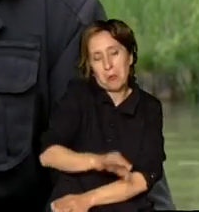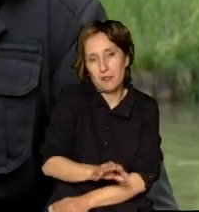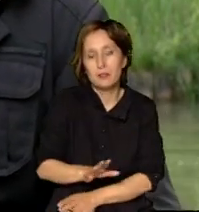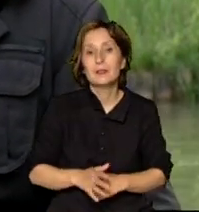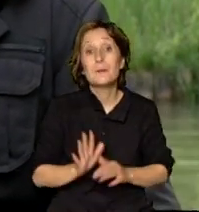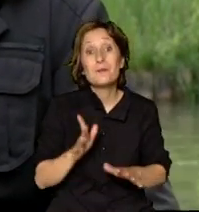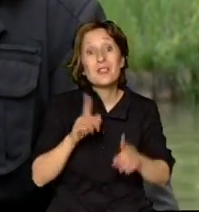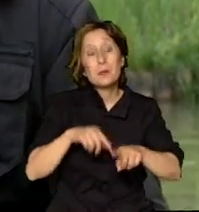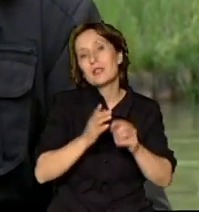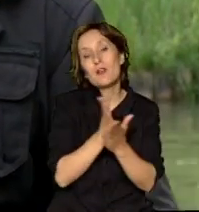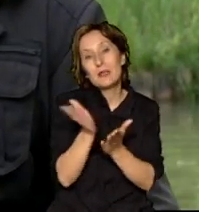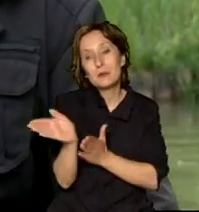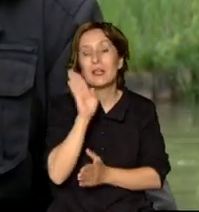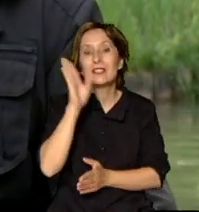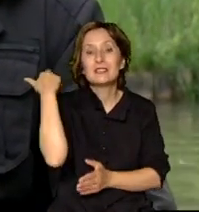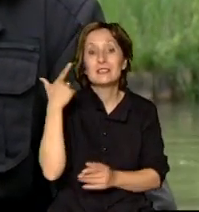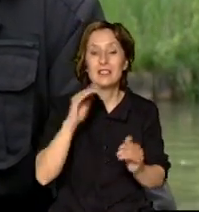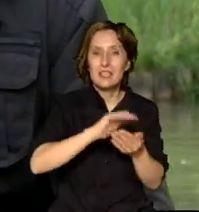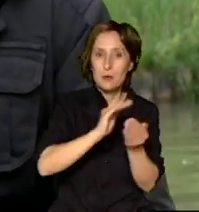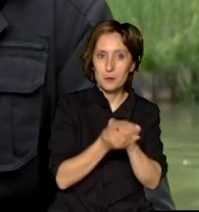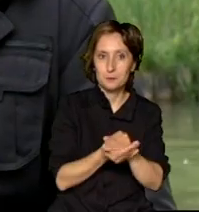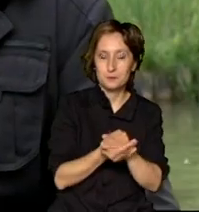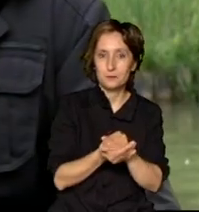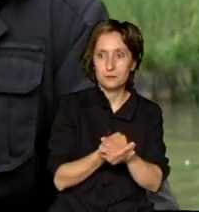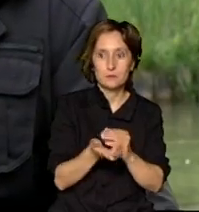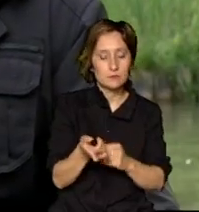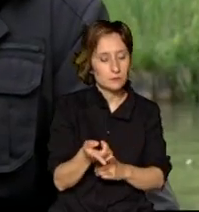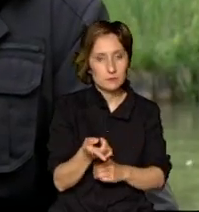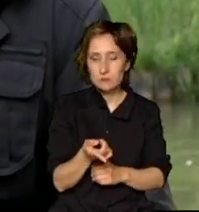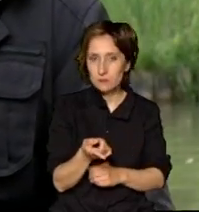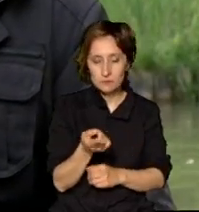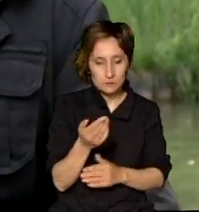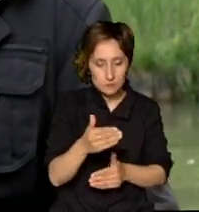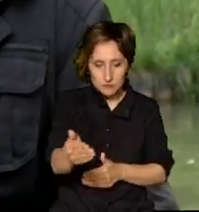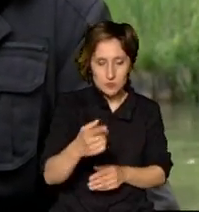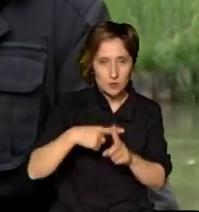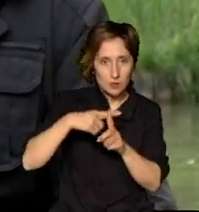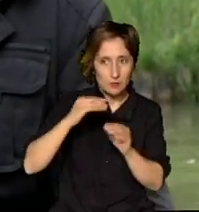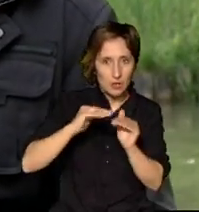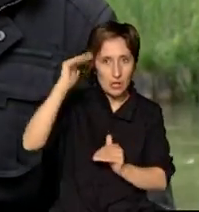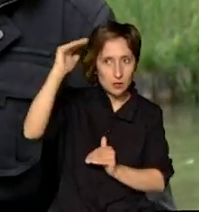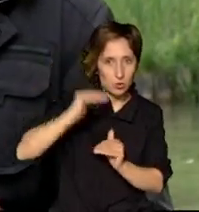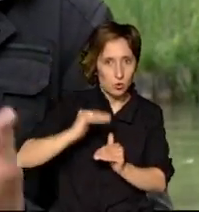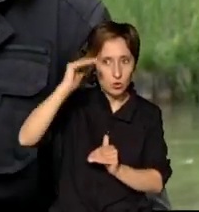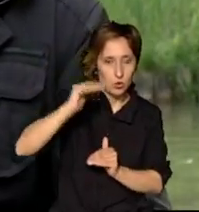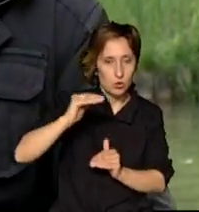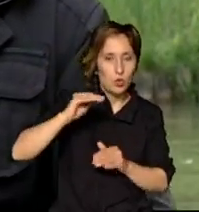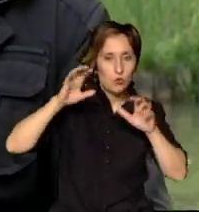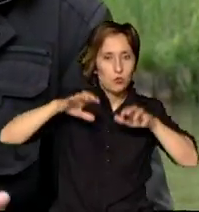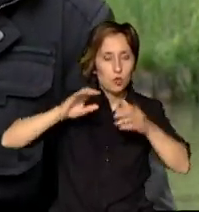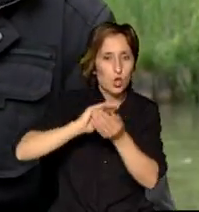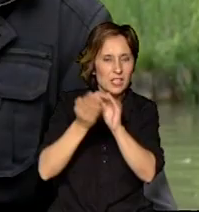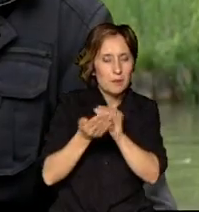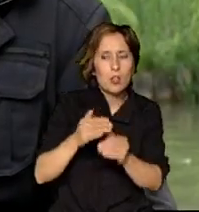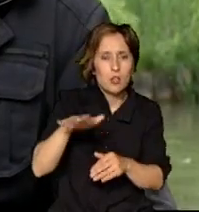hay variables, por ejemplo, antes hablaba de la nieve es muy difícil predecirla, la cota de nieve, saber en qué momento va a empezar a